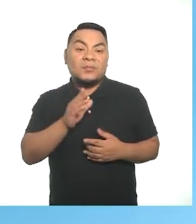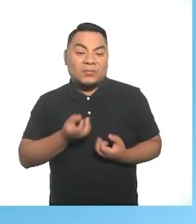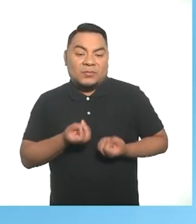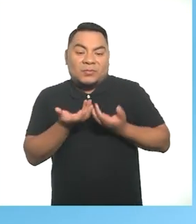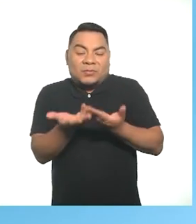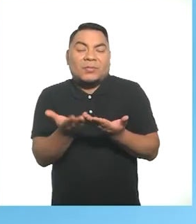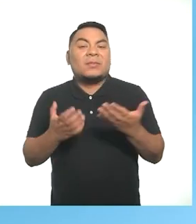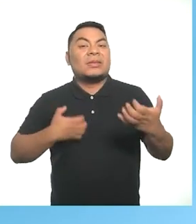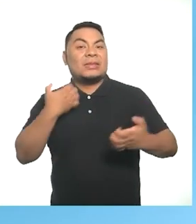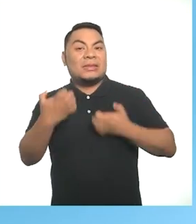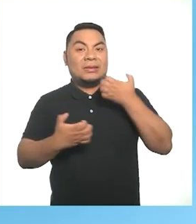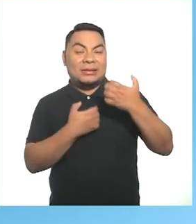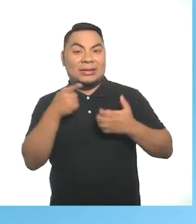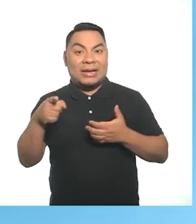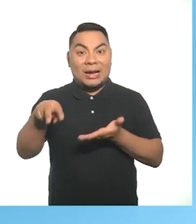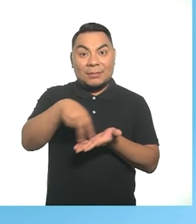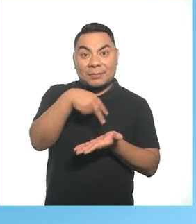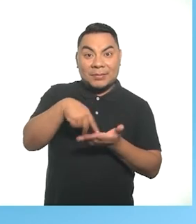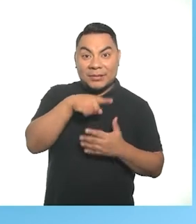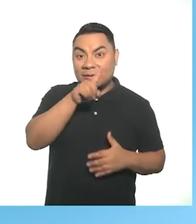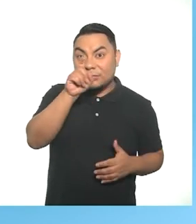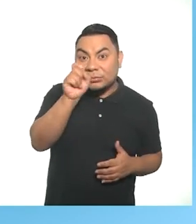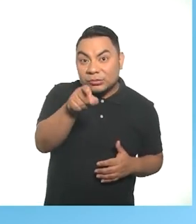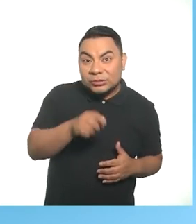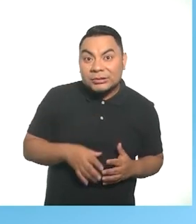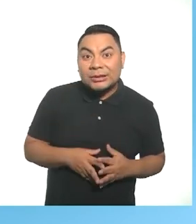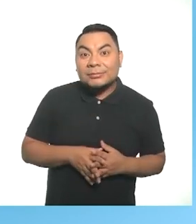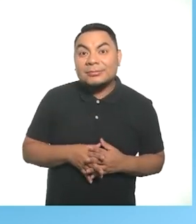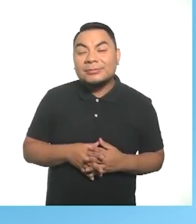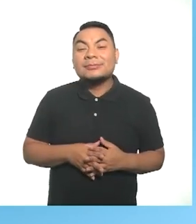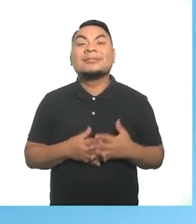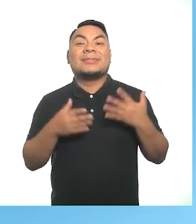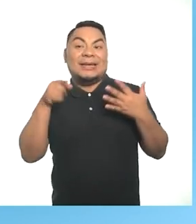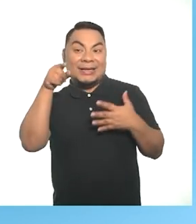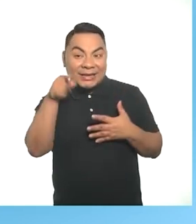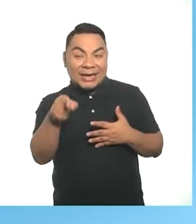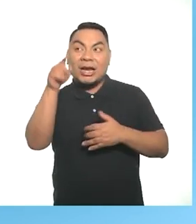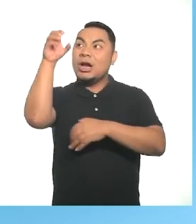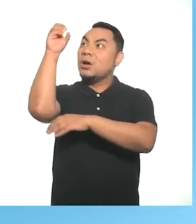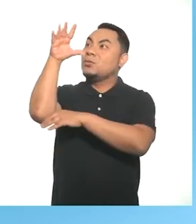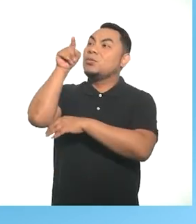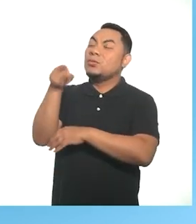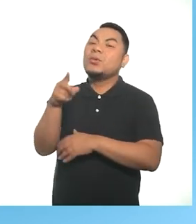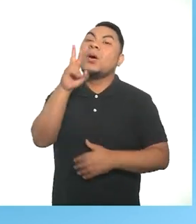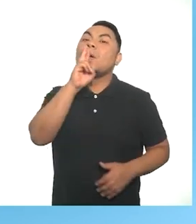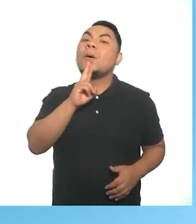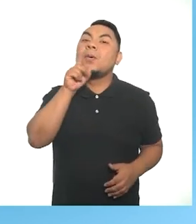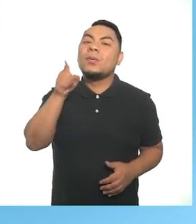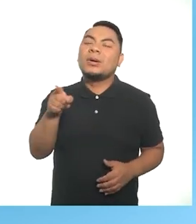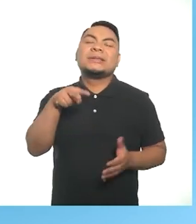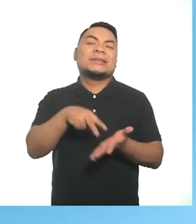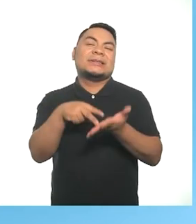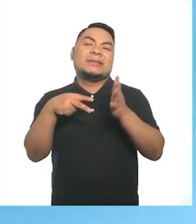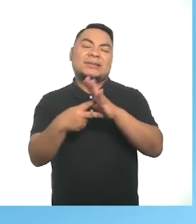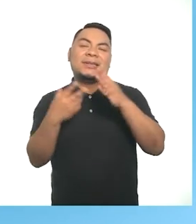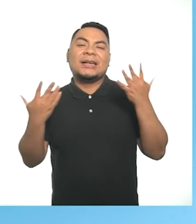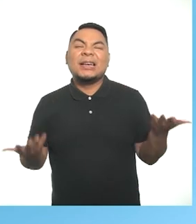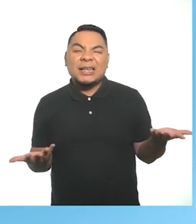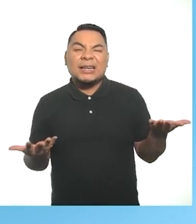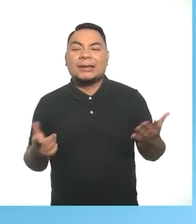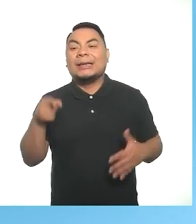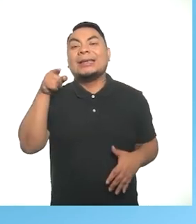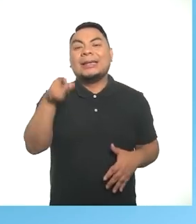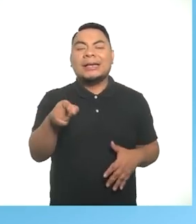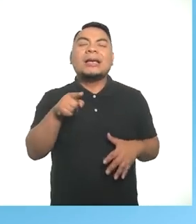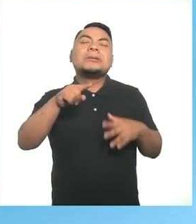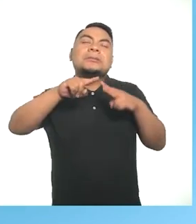¿Expresó sus emociones al realizar el baile? La luz del semáforo en rojo significa